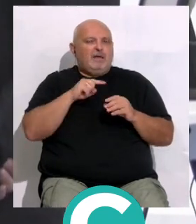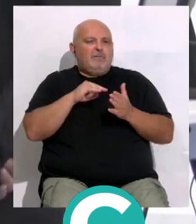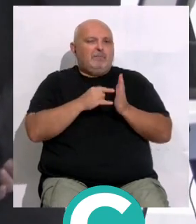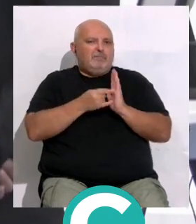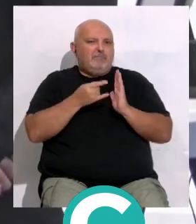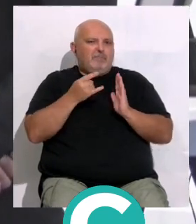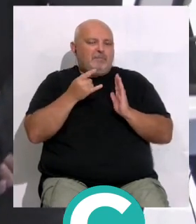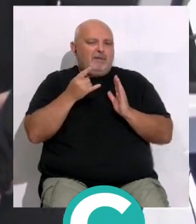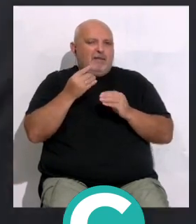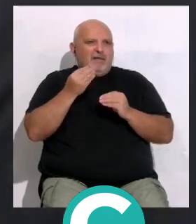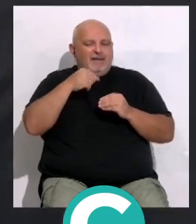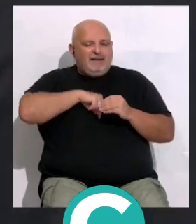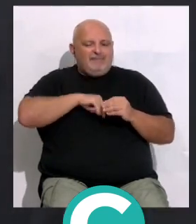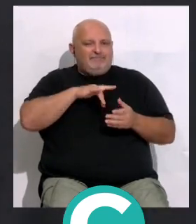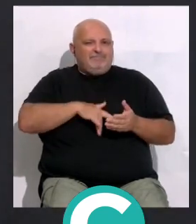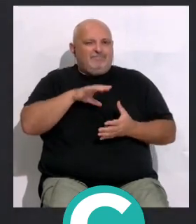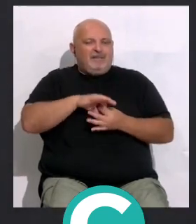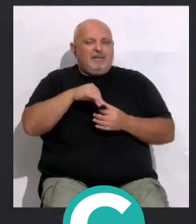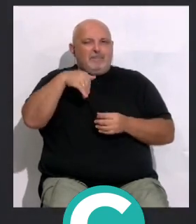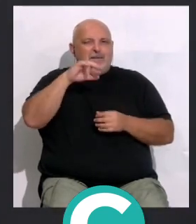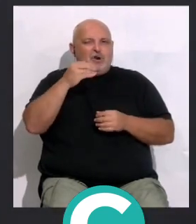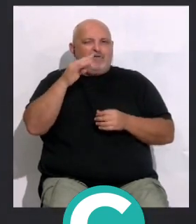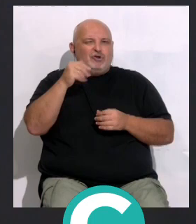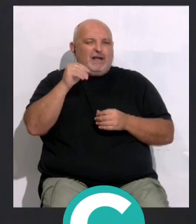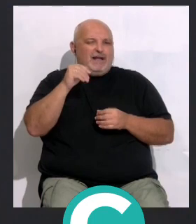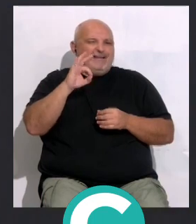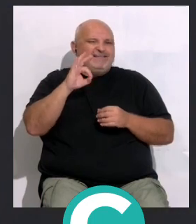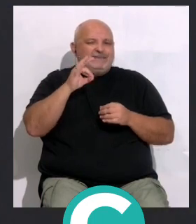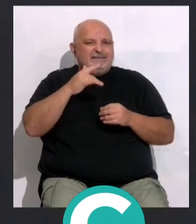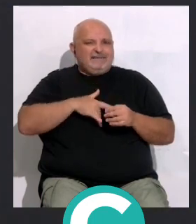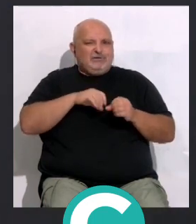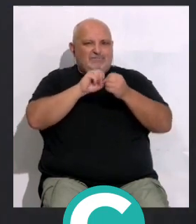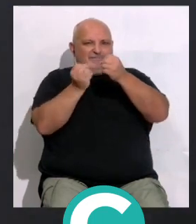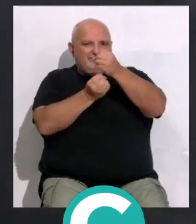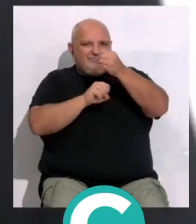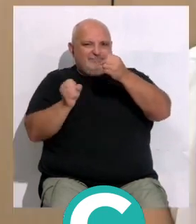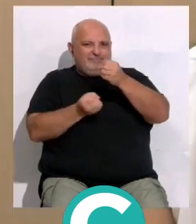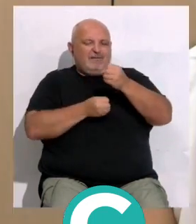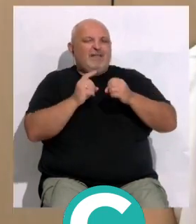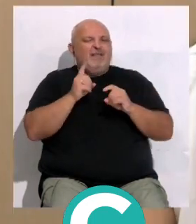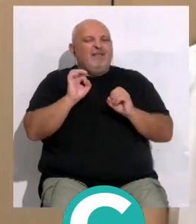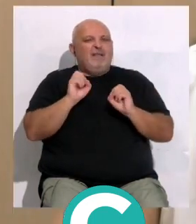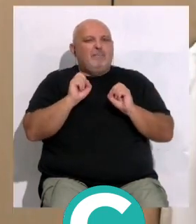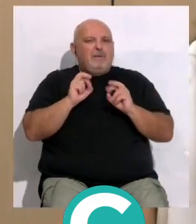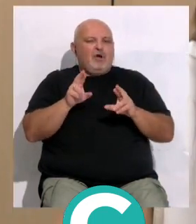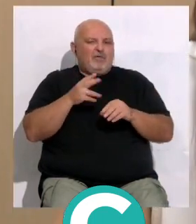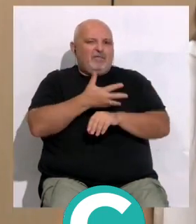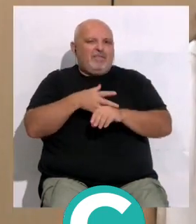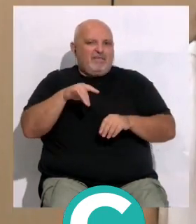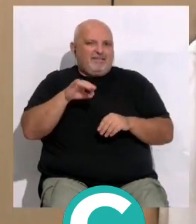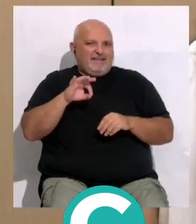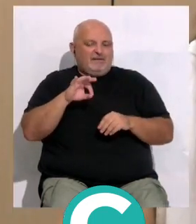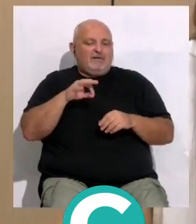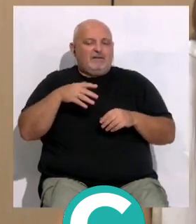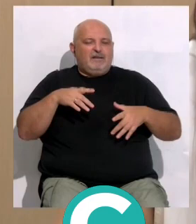la microbiota intestinal. La microbiota está relacionada, entre otras cosas, con el empeoramiento de la diabetes, hace que